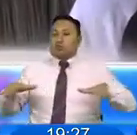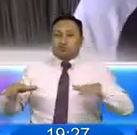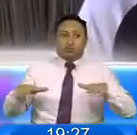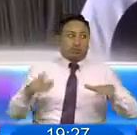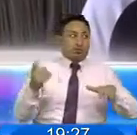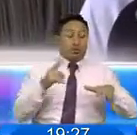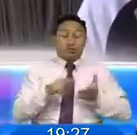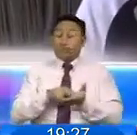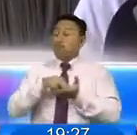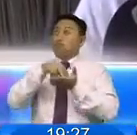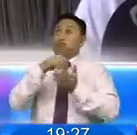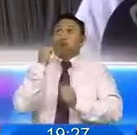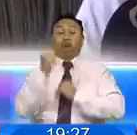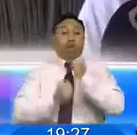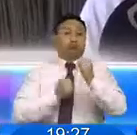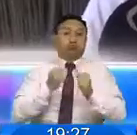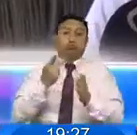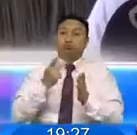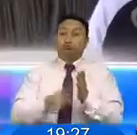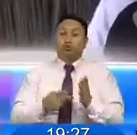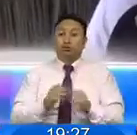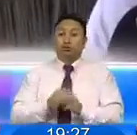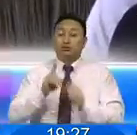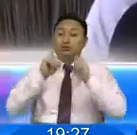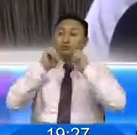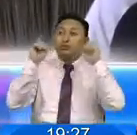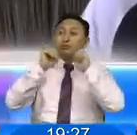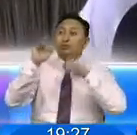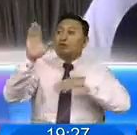levantó. Estamos rapidito, le digo, yo me gritaba así,